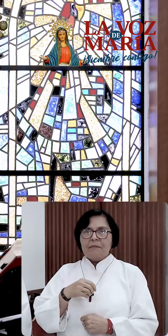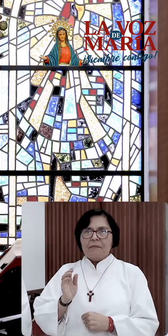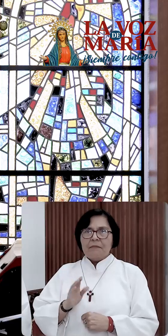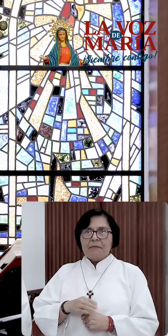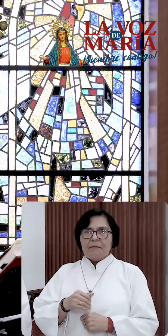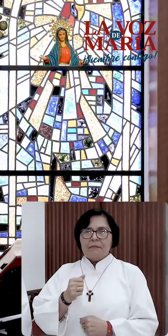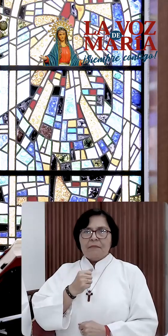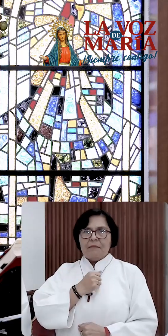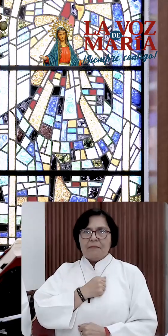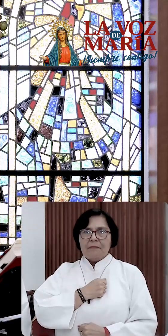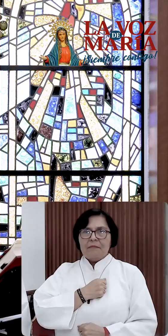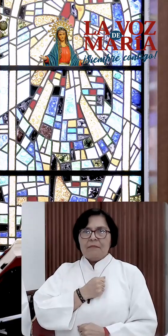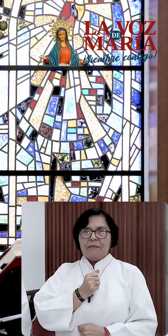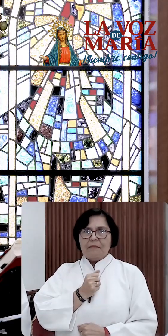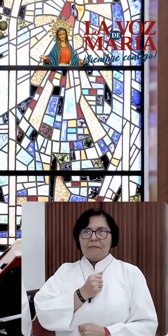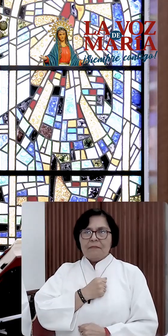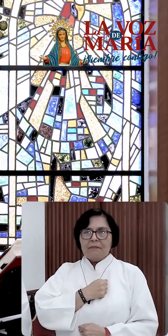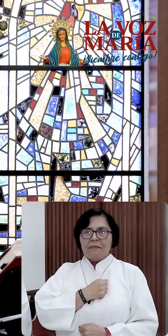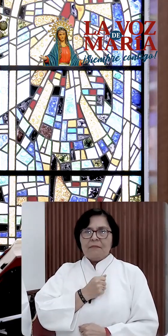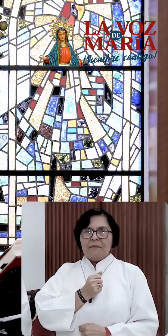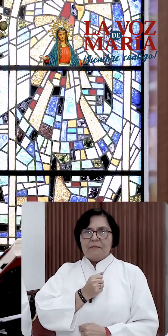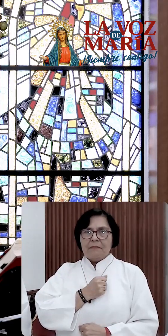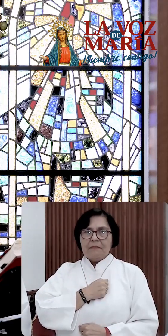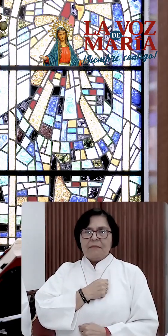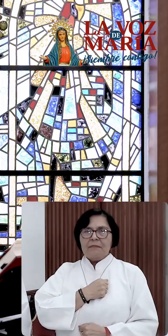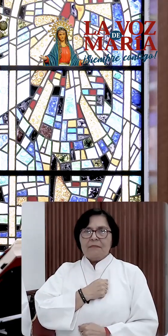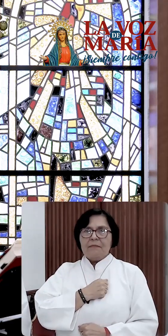omisión. Por mi culpa,